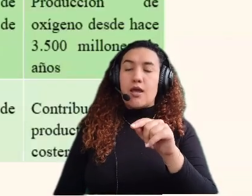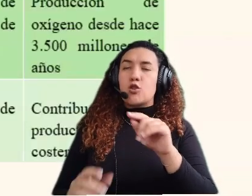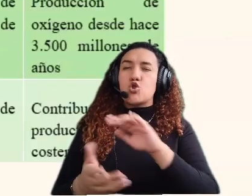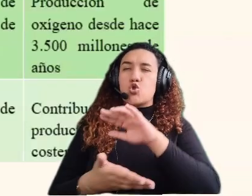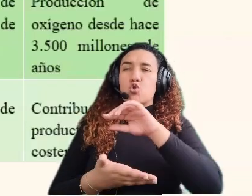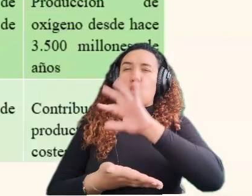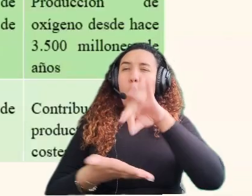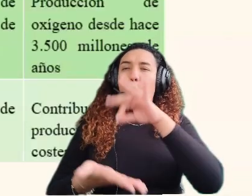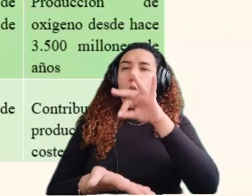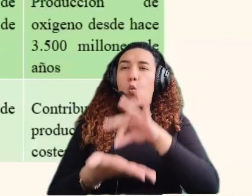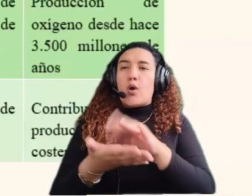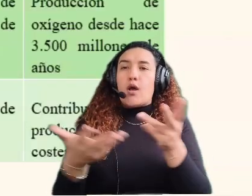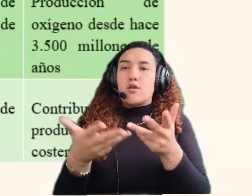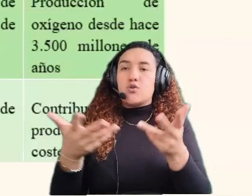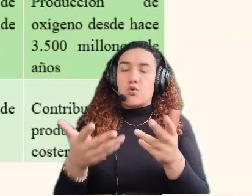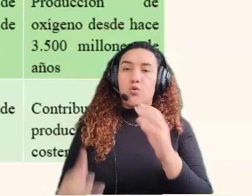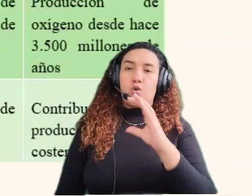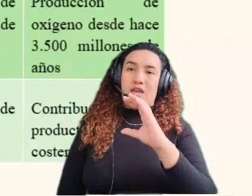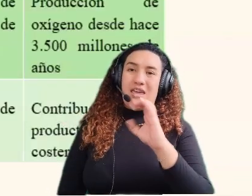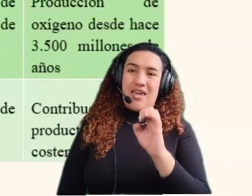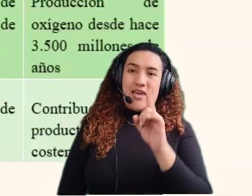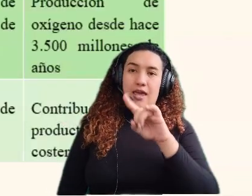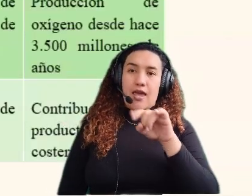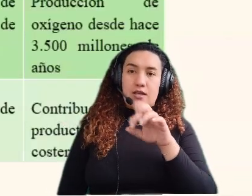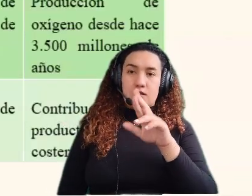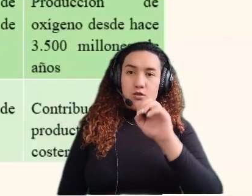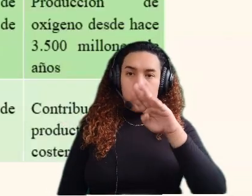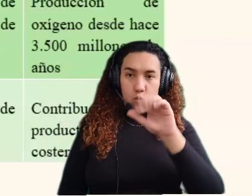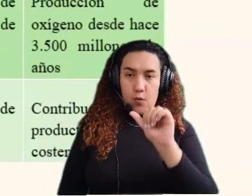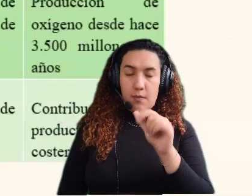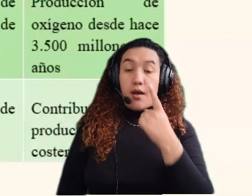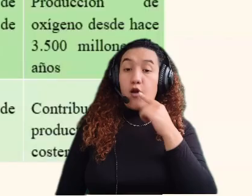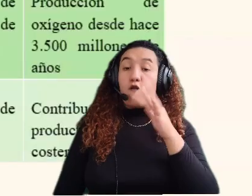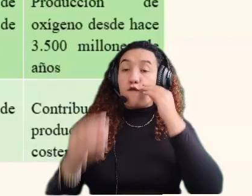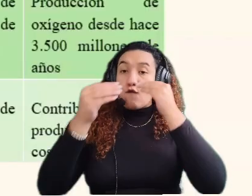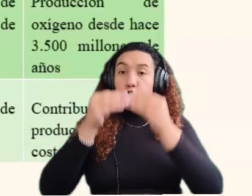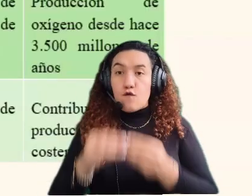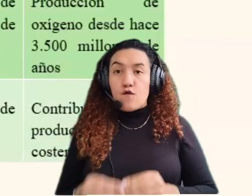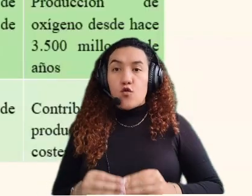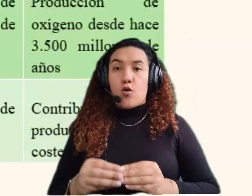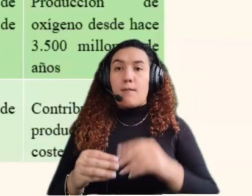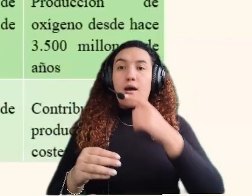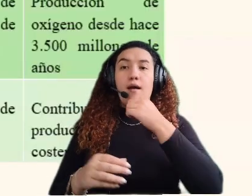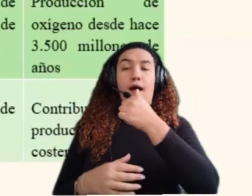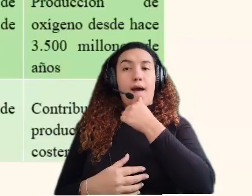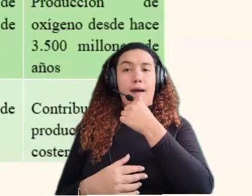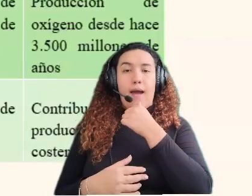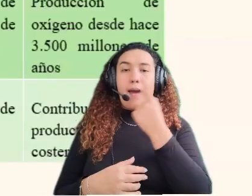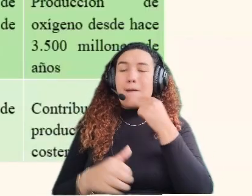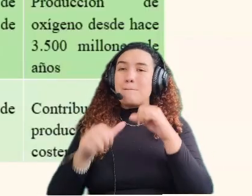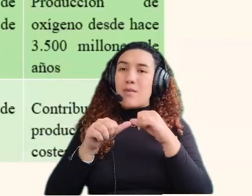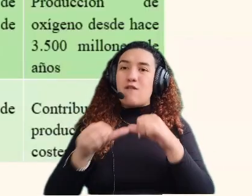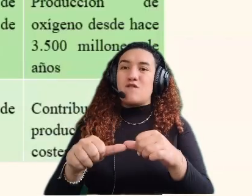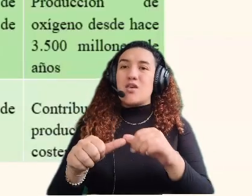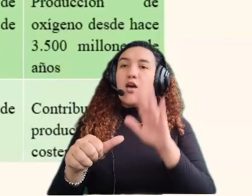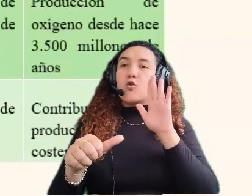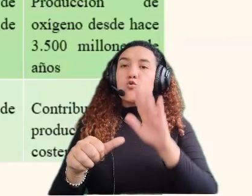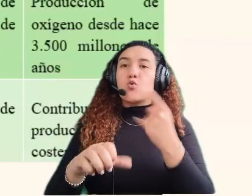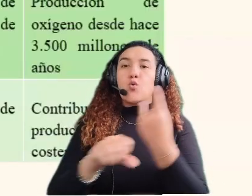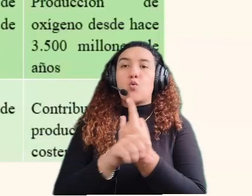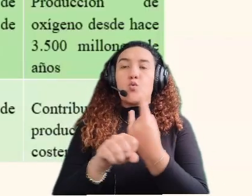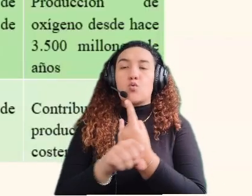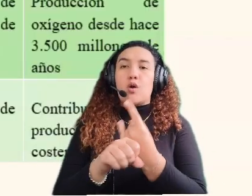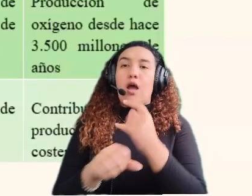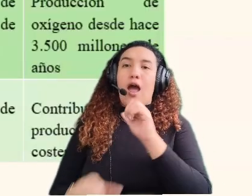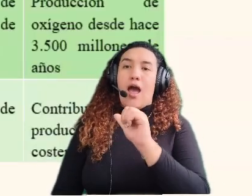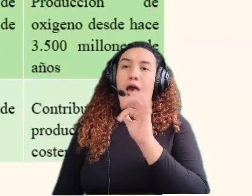y su ubicación está en el estroma. Su mecanismo es el dióxido de carbono disuelto en el agua. Es fijado mediante el uso